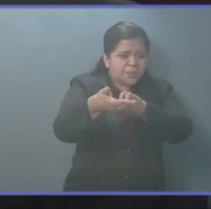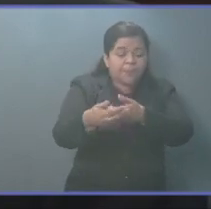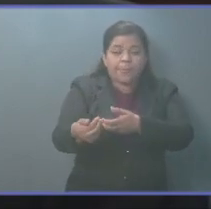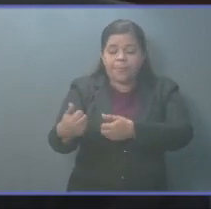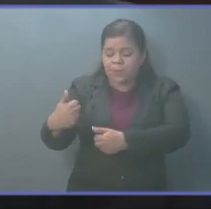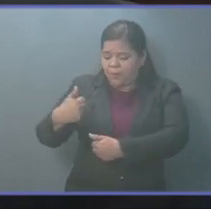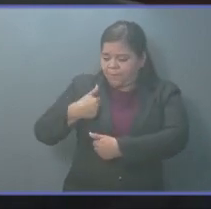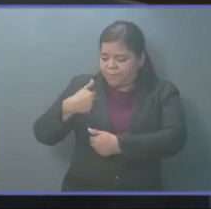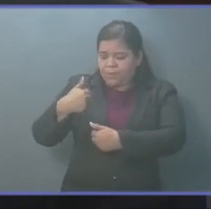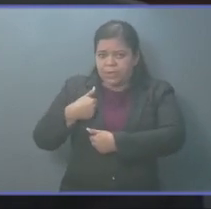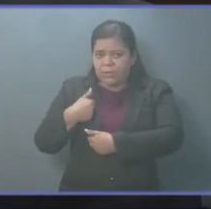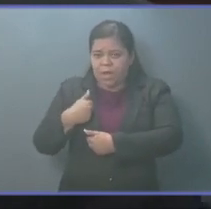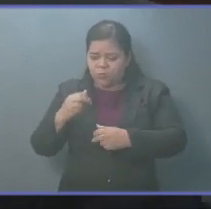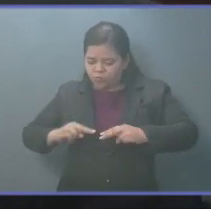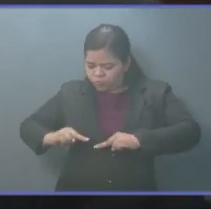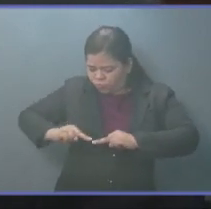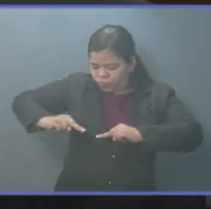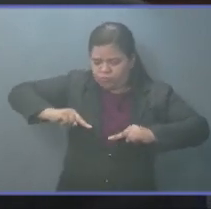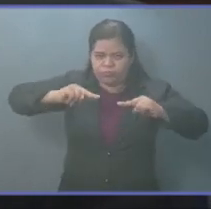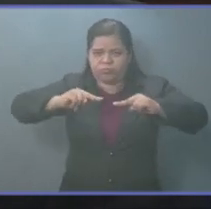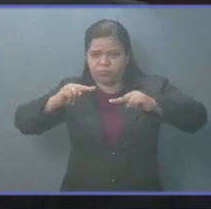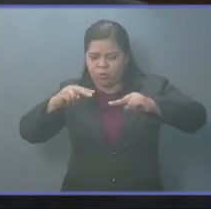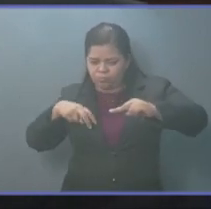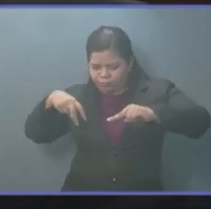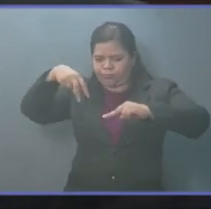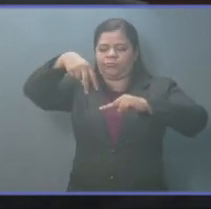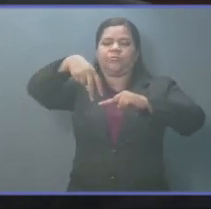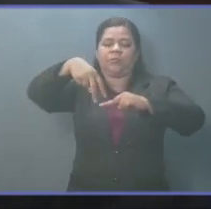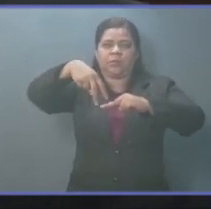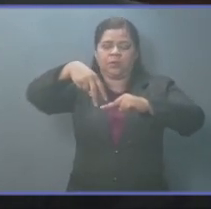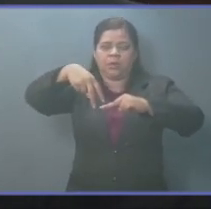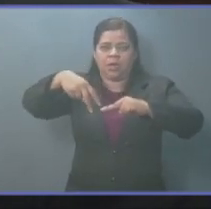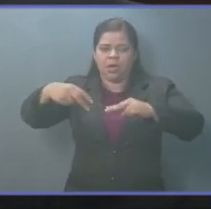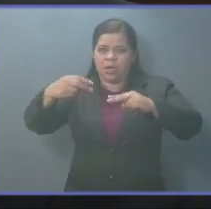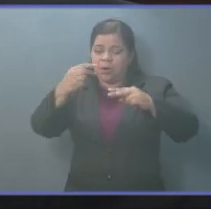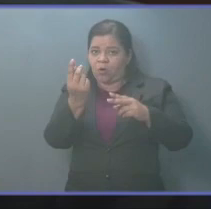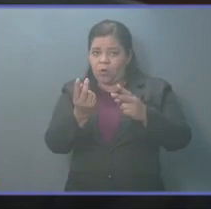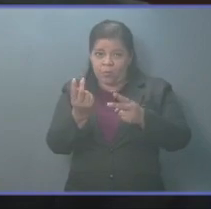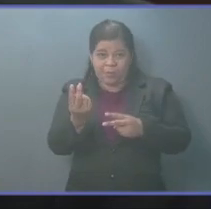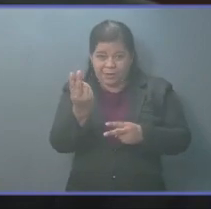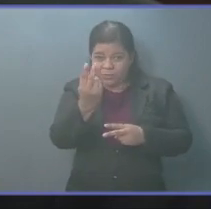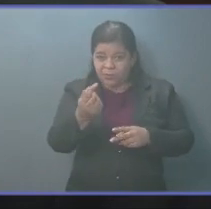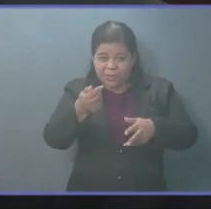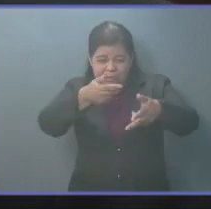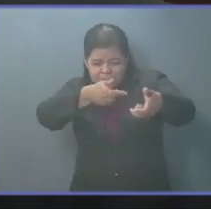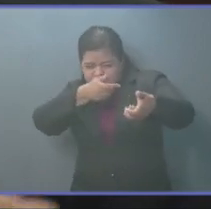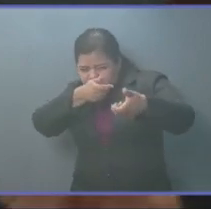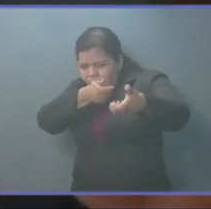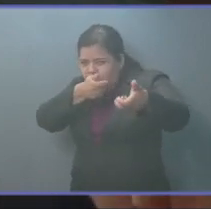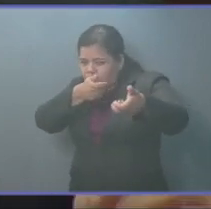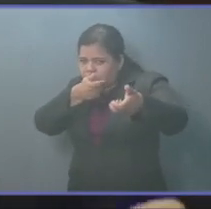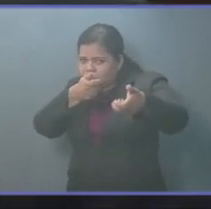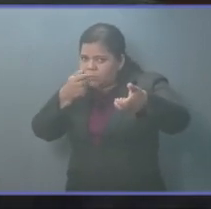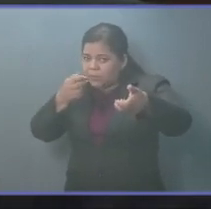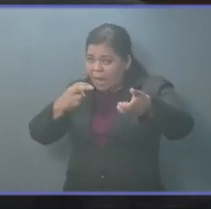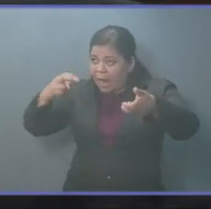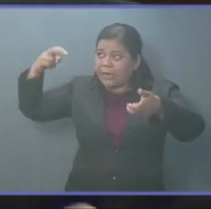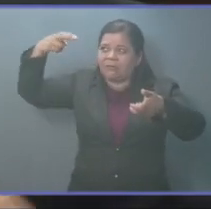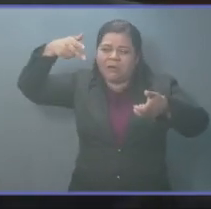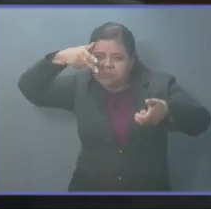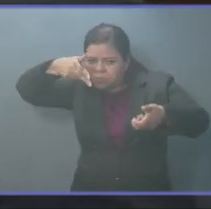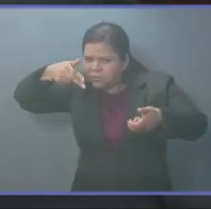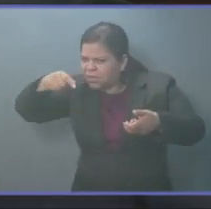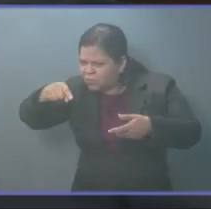armando tarimas, con francotiradores a su alrededor? ¿Es normal eso